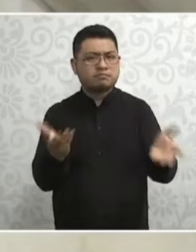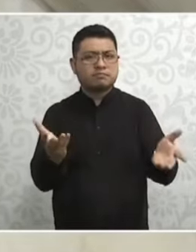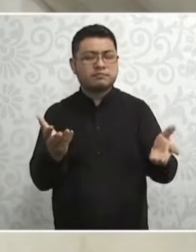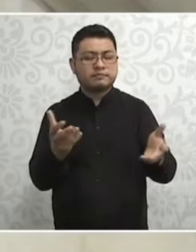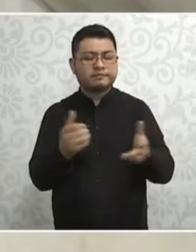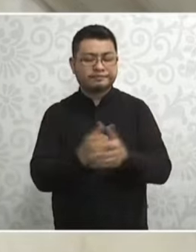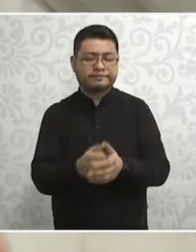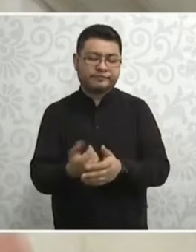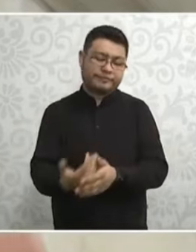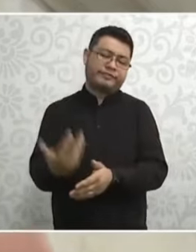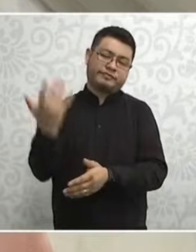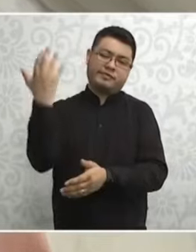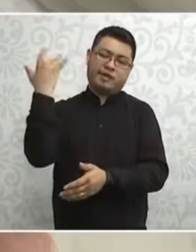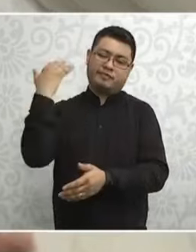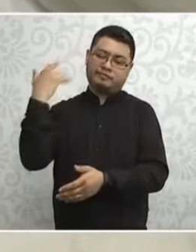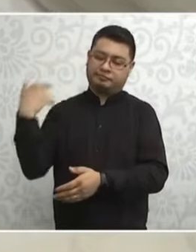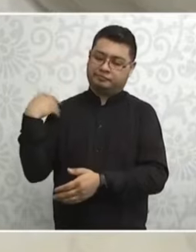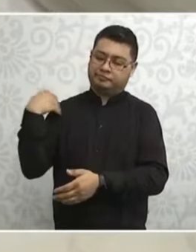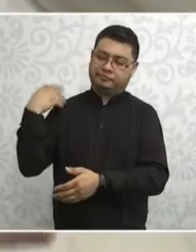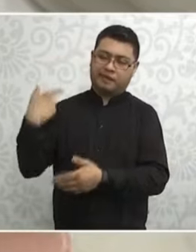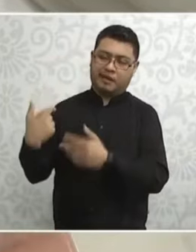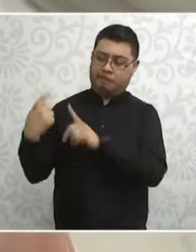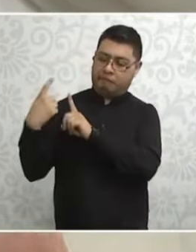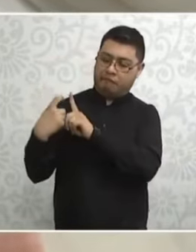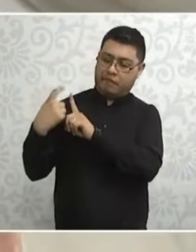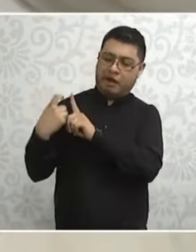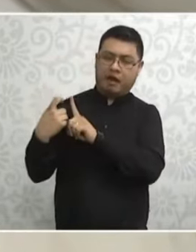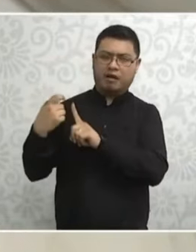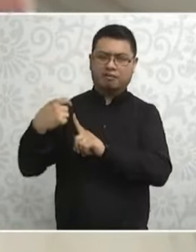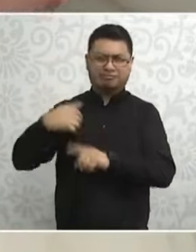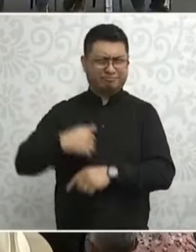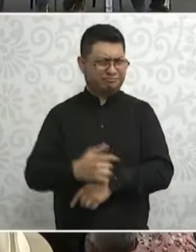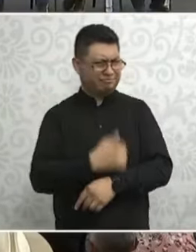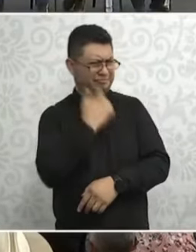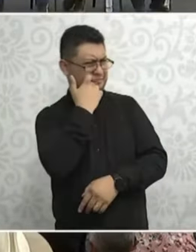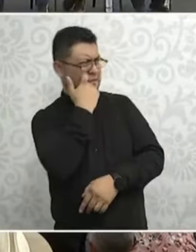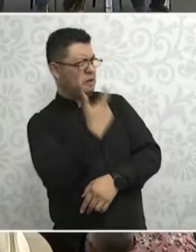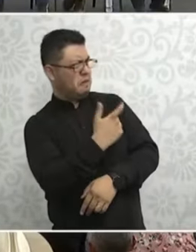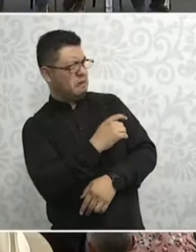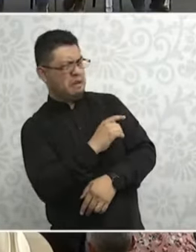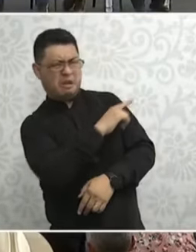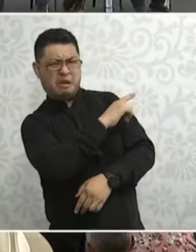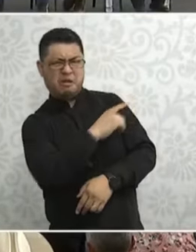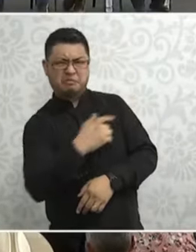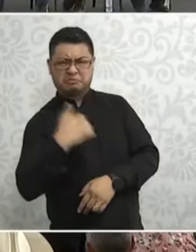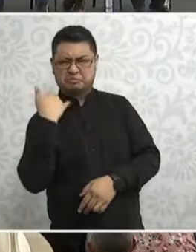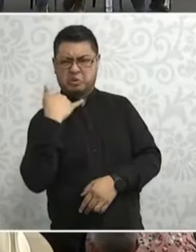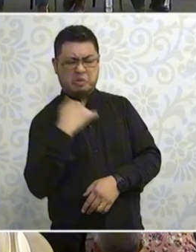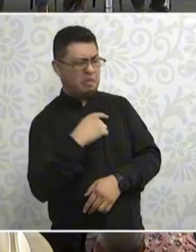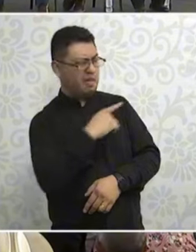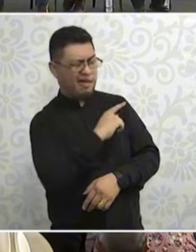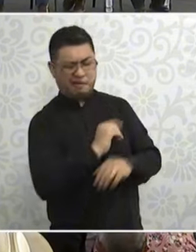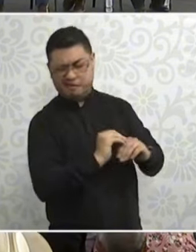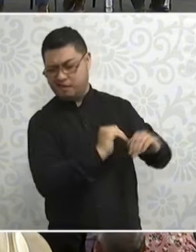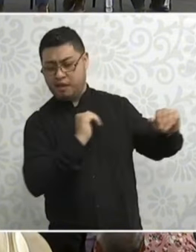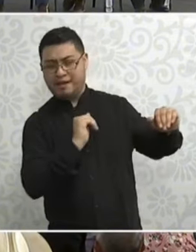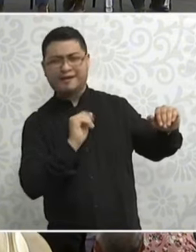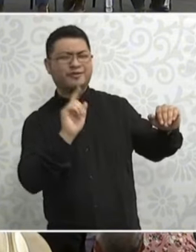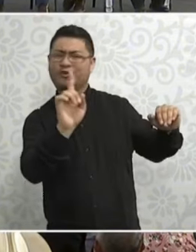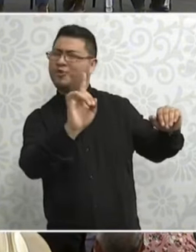burlaba de mí y decía que porque yo no quería a los hermanos yucatecos y que me moría de envidia de ellos, los quiero